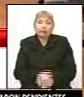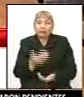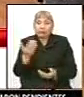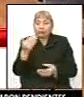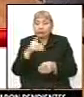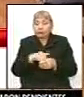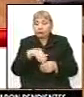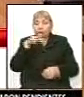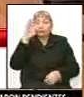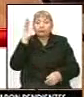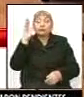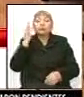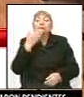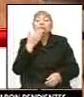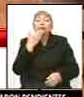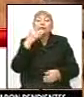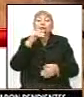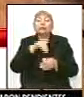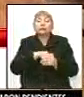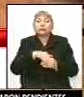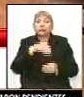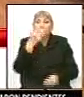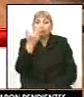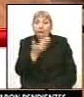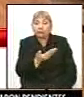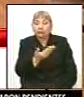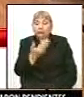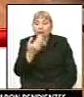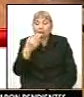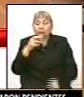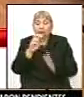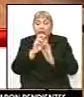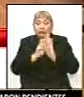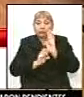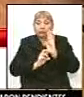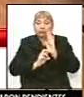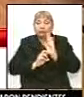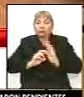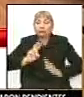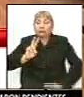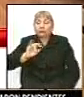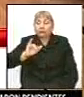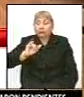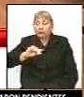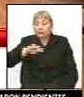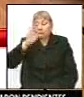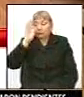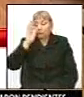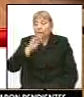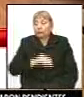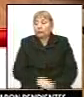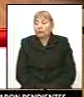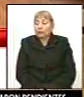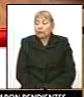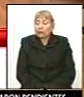Los que estén de acuerdo por la votación del congresista, por el proyecto de ley del congresista Vilela, síganse, levanten la mano.